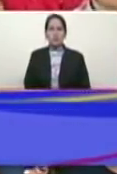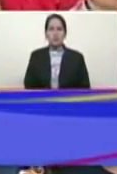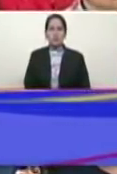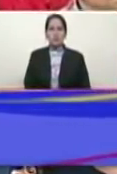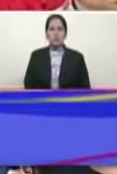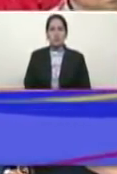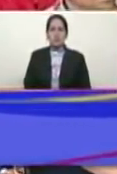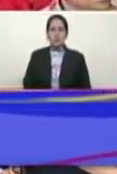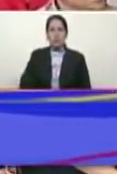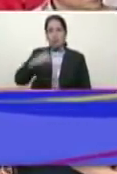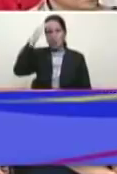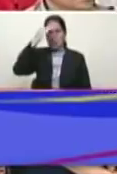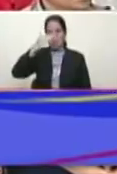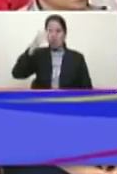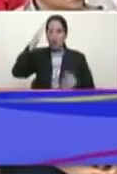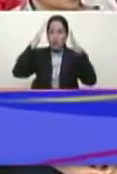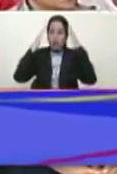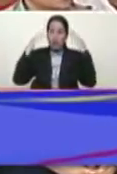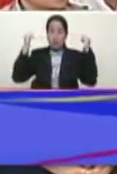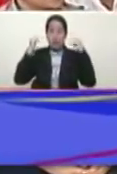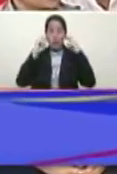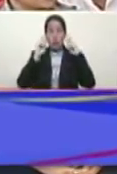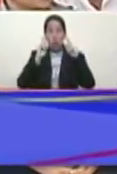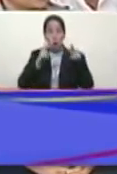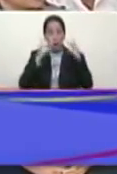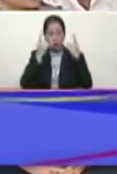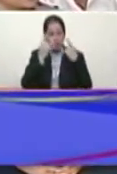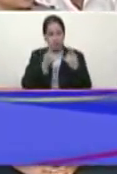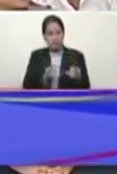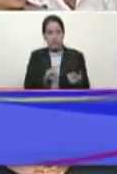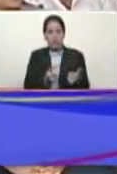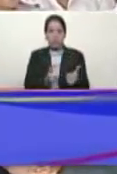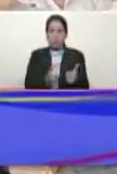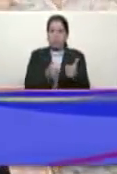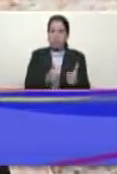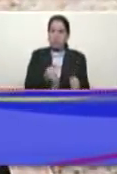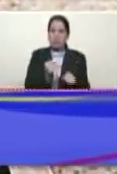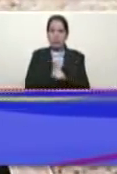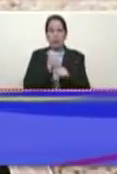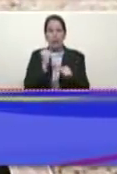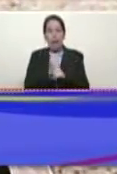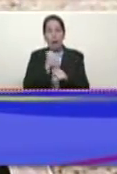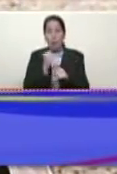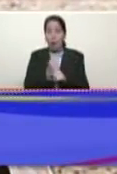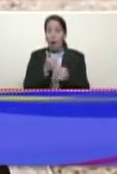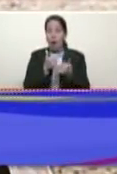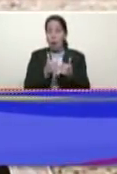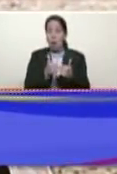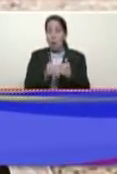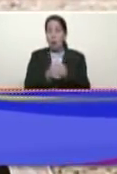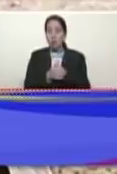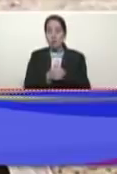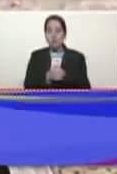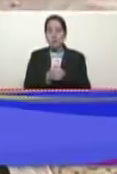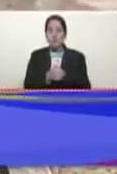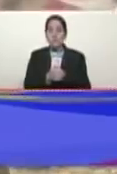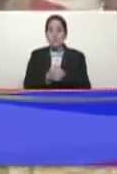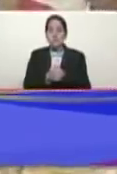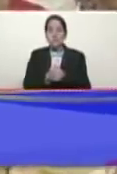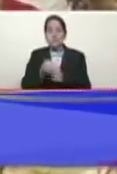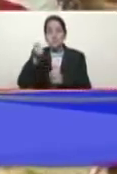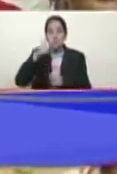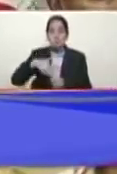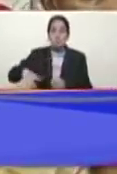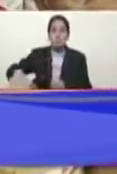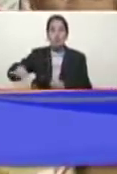Milicianos y milicianas. ¿Cómo los admiro yo a ustedes? ¿Cómo los quiero? Milicianas, milicianos, el pueblo de a pie con el fusil